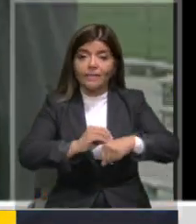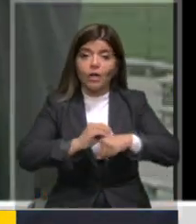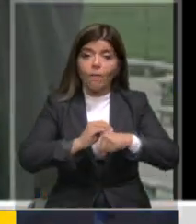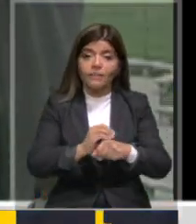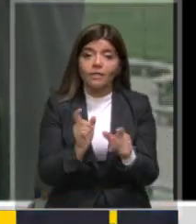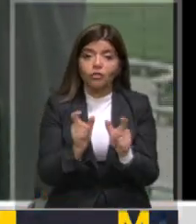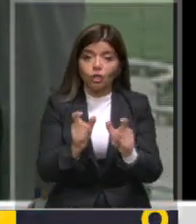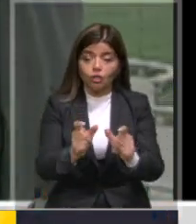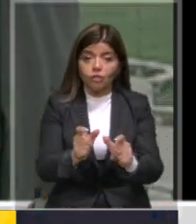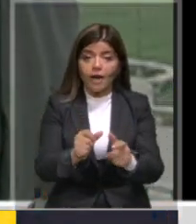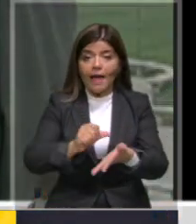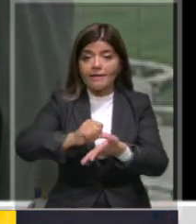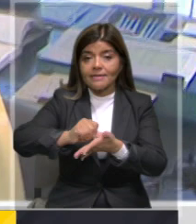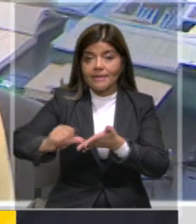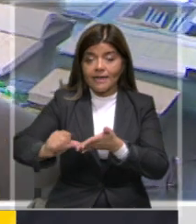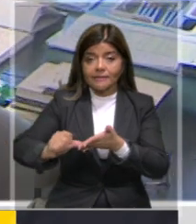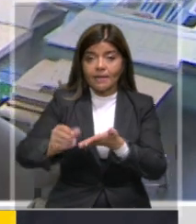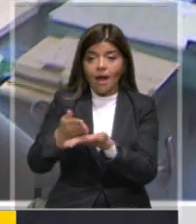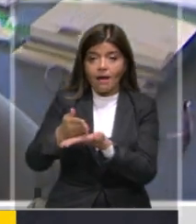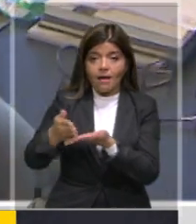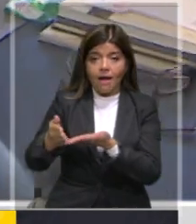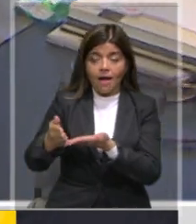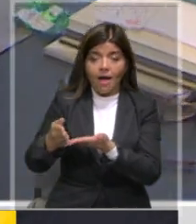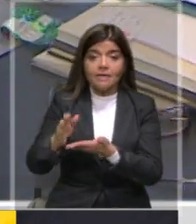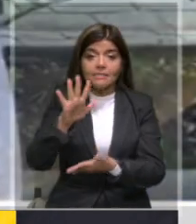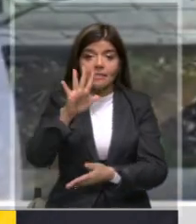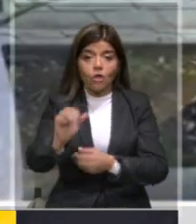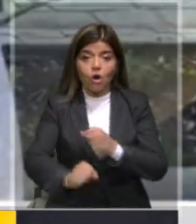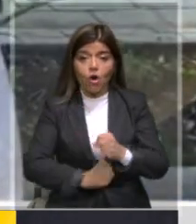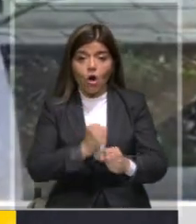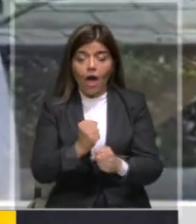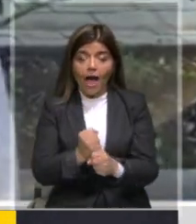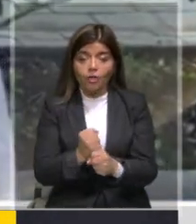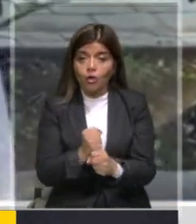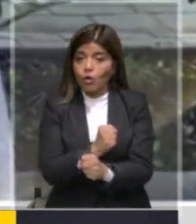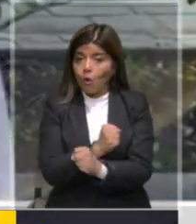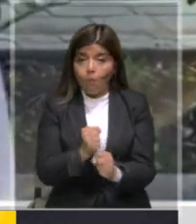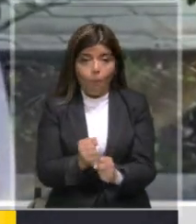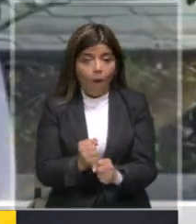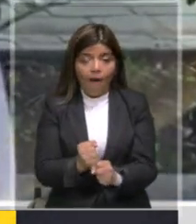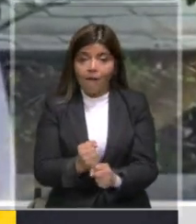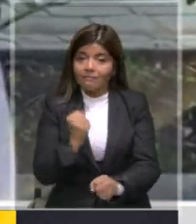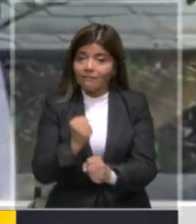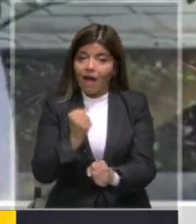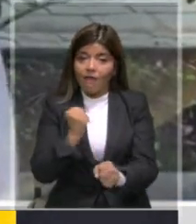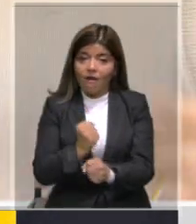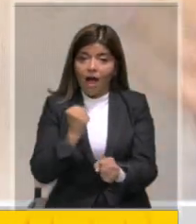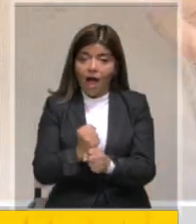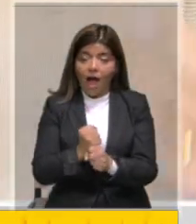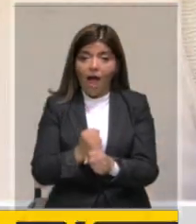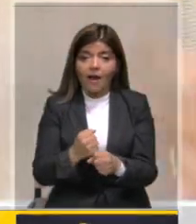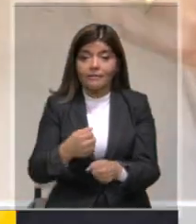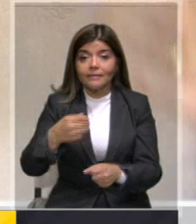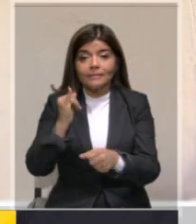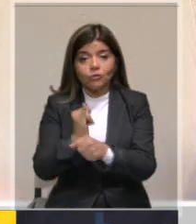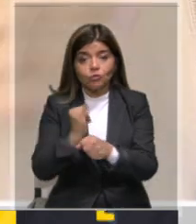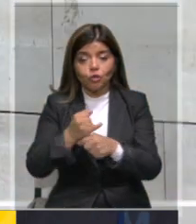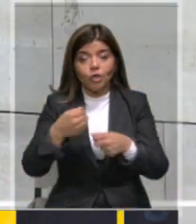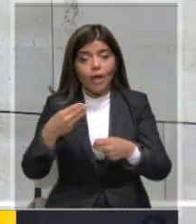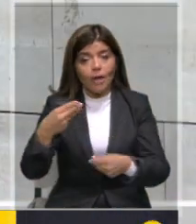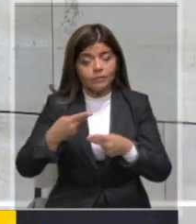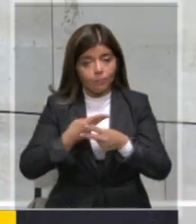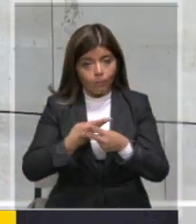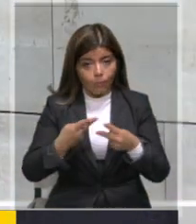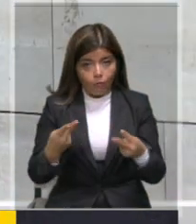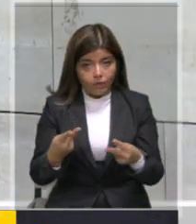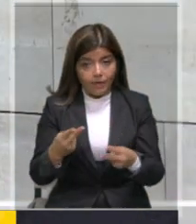entregar una sanción de inhabilitación por al menos cinco años de cargos públicos por parte del alcalde torrealba ya que bueno como sabemos esta